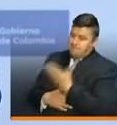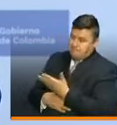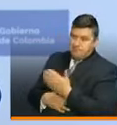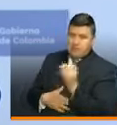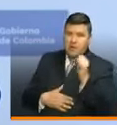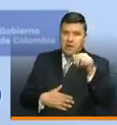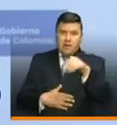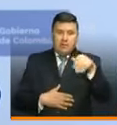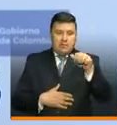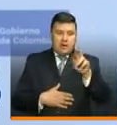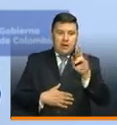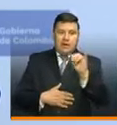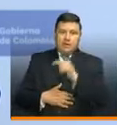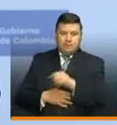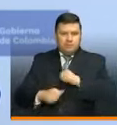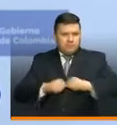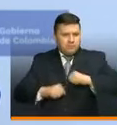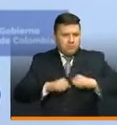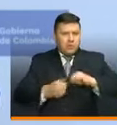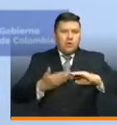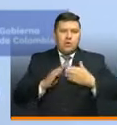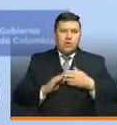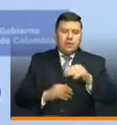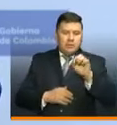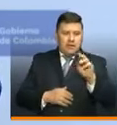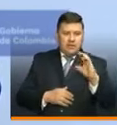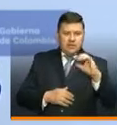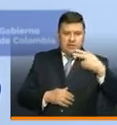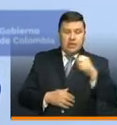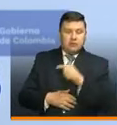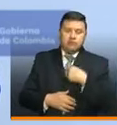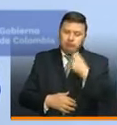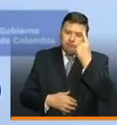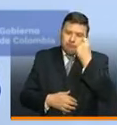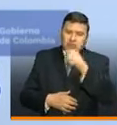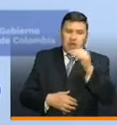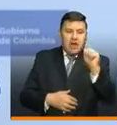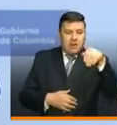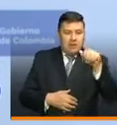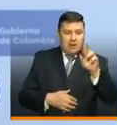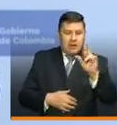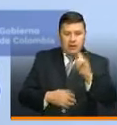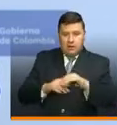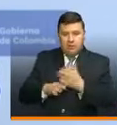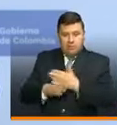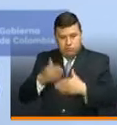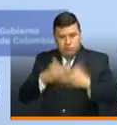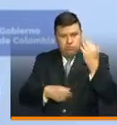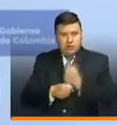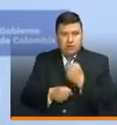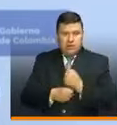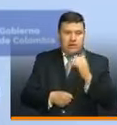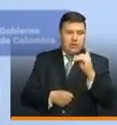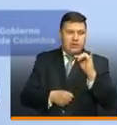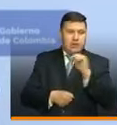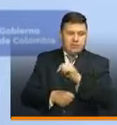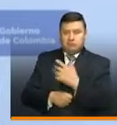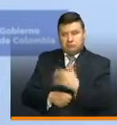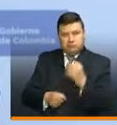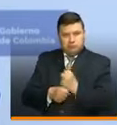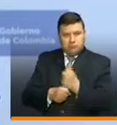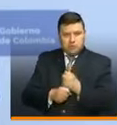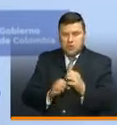Ana María Muñoz, gestora de la comunidad de Makers. Yo entiendo que Ana María estaba ya desde el comienzo trabajando con la EAN, también Makers y